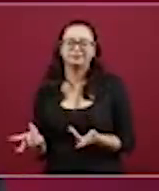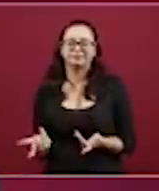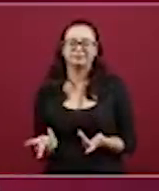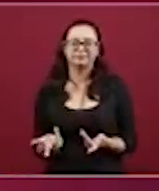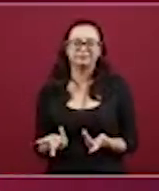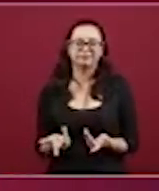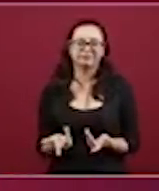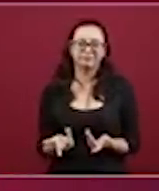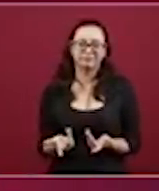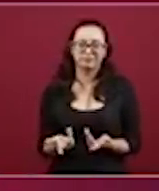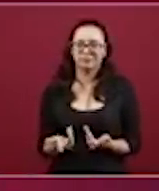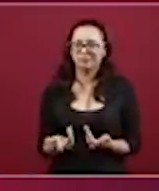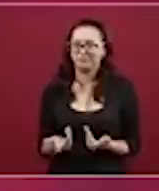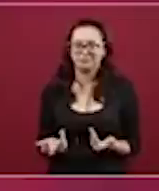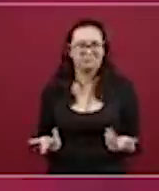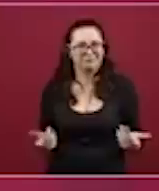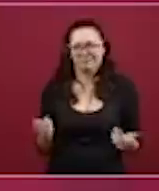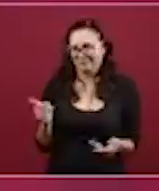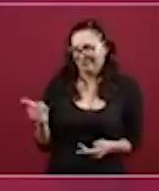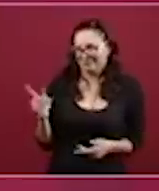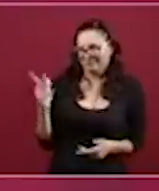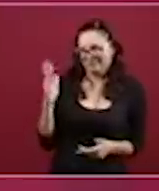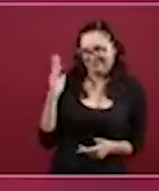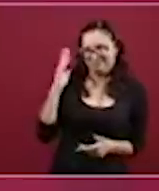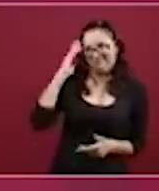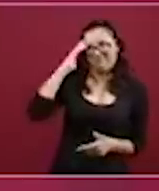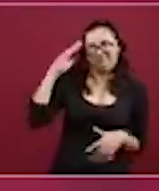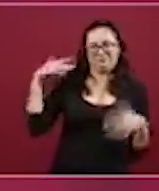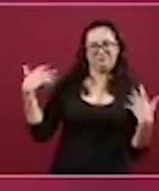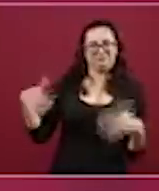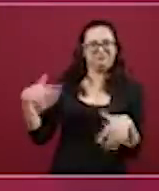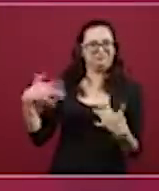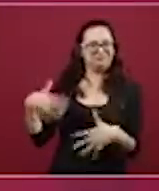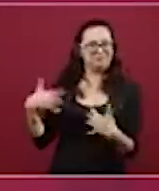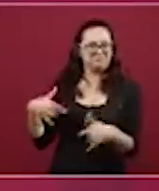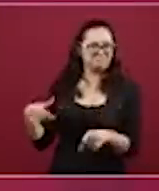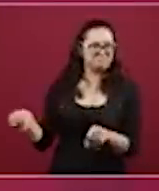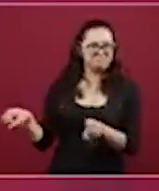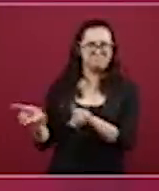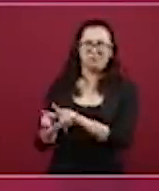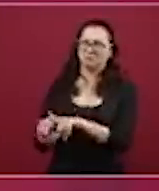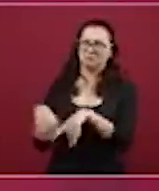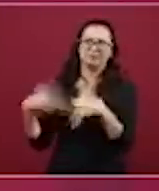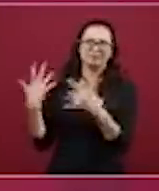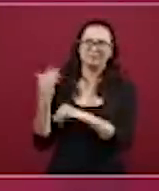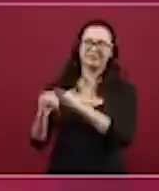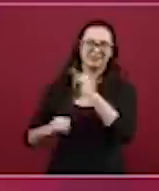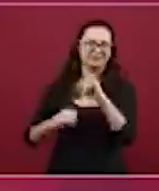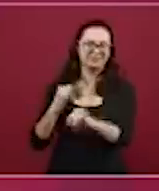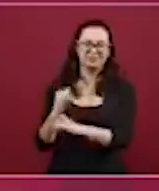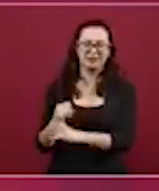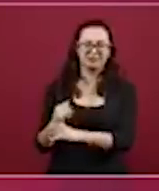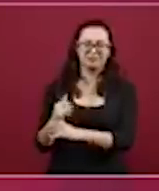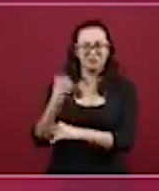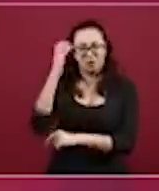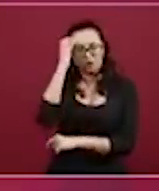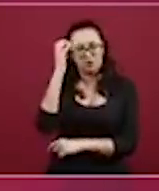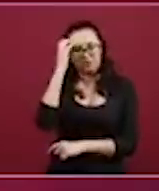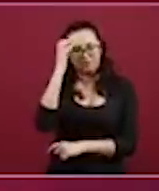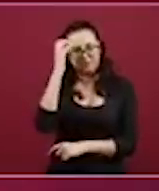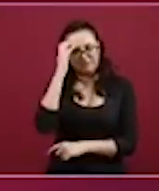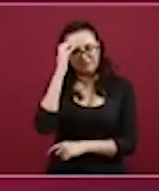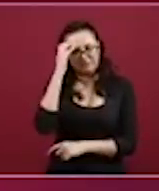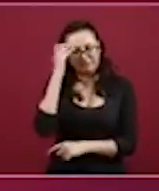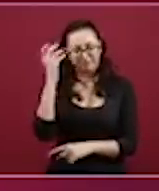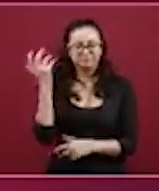Un dirigente con dimensión mundial, un gran dirigente. Y sus críticos, pues que hagan